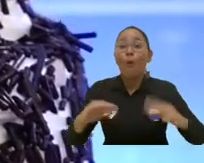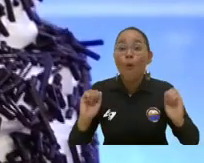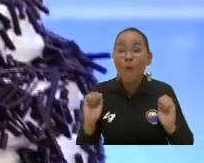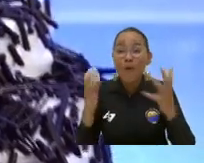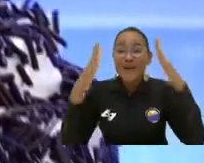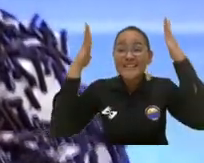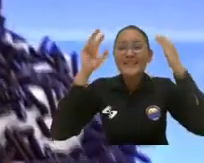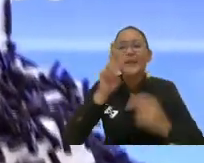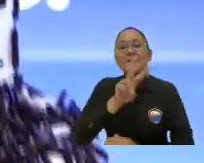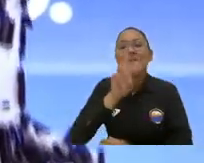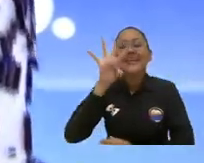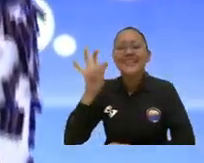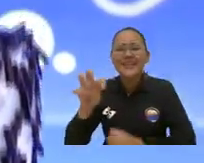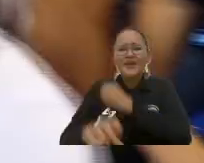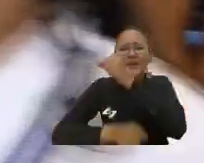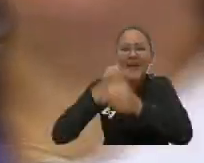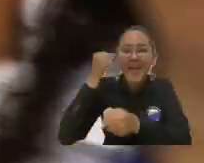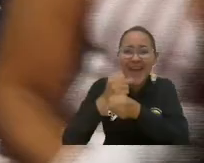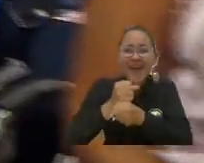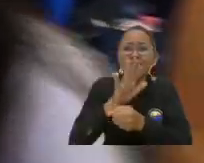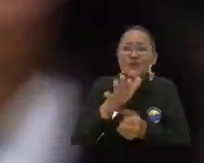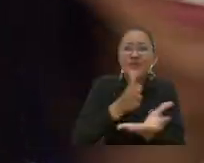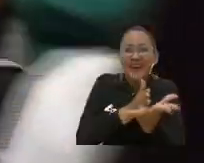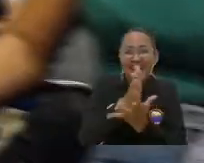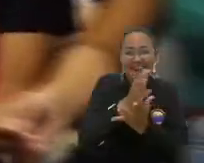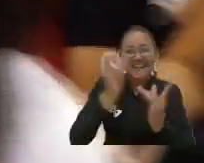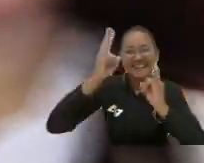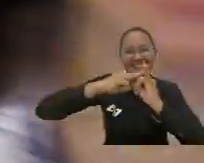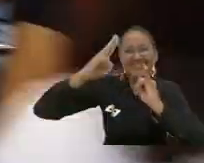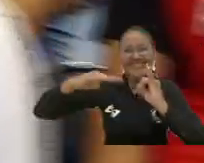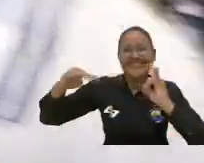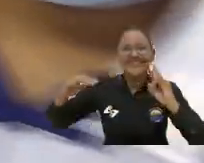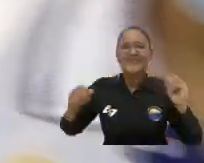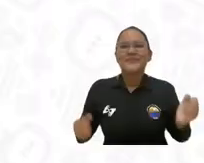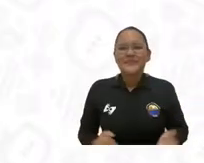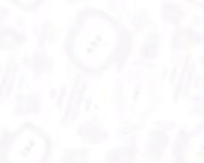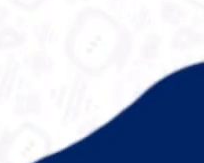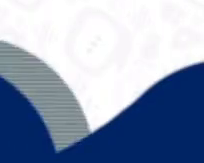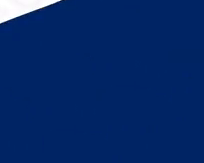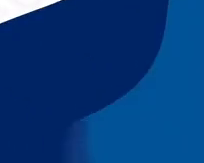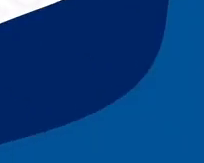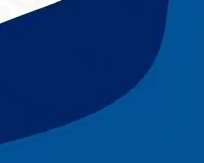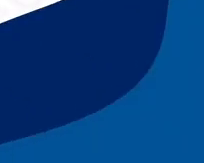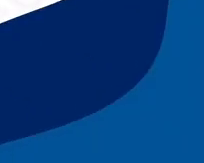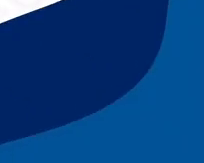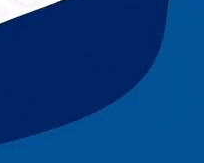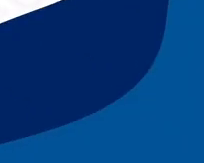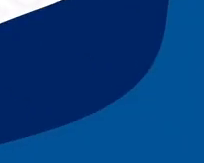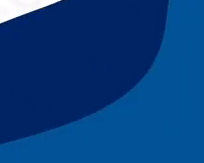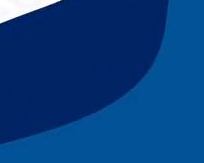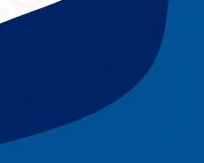se celebraron los 29 años de este programa académico en la Universidad del Magdalena.